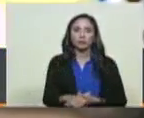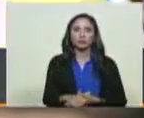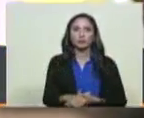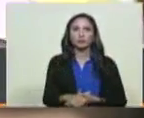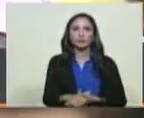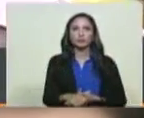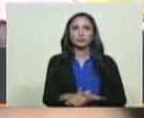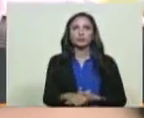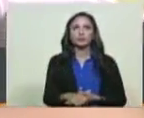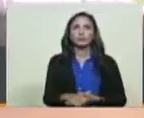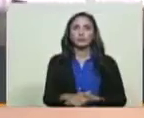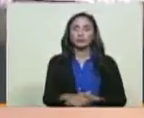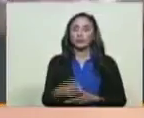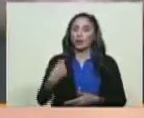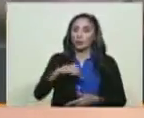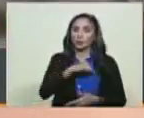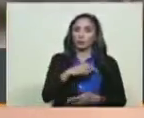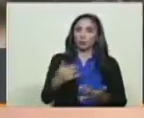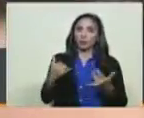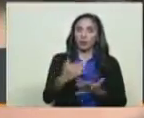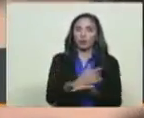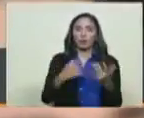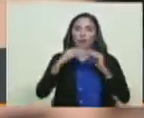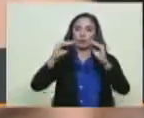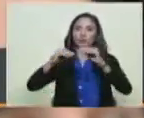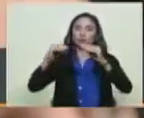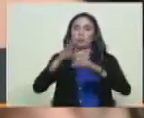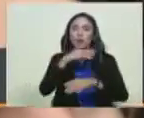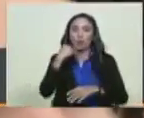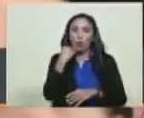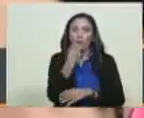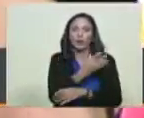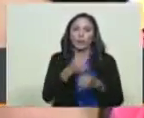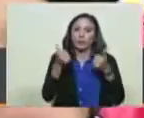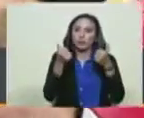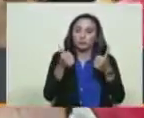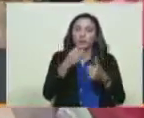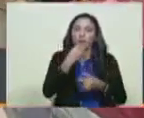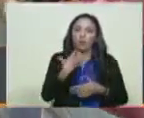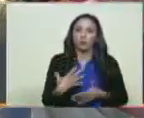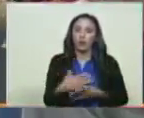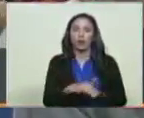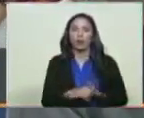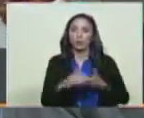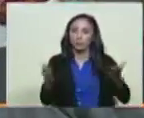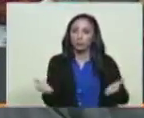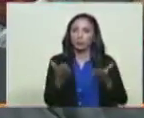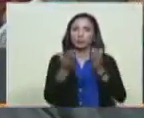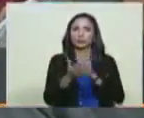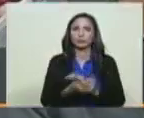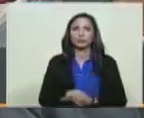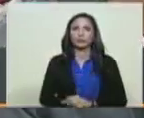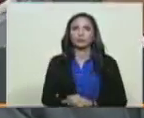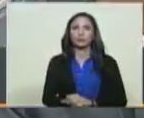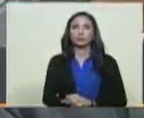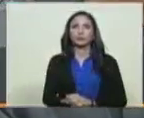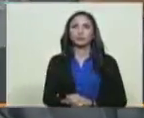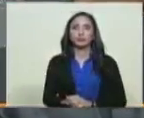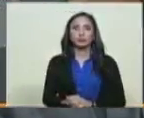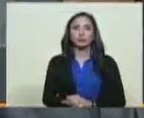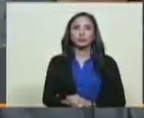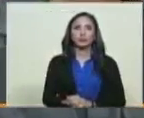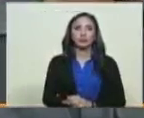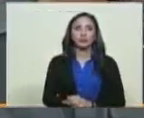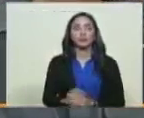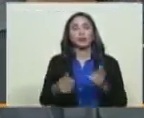nosotros hemos convocado a la juventud para los buenos para los constructivos para los grandes y creo que este